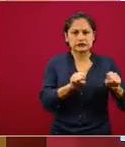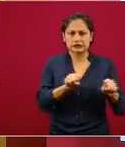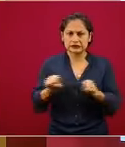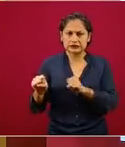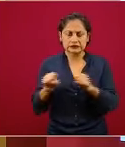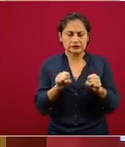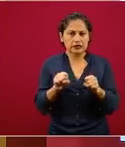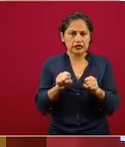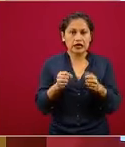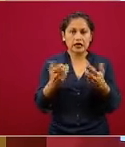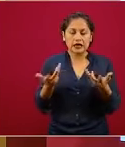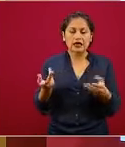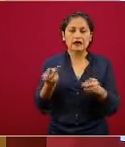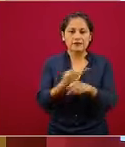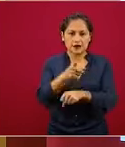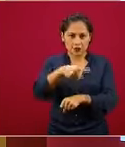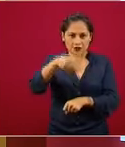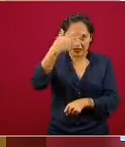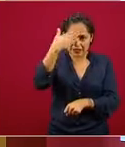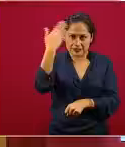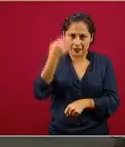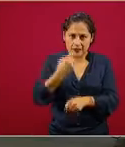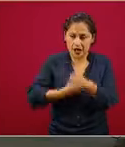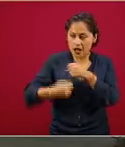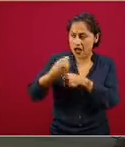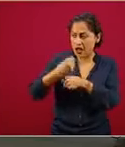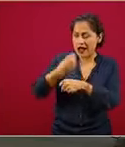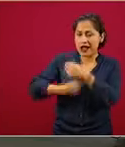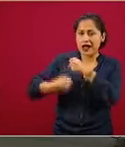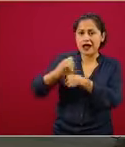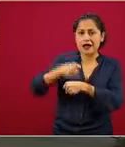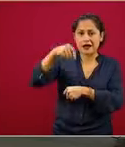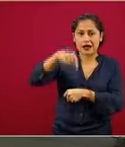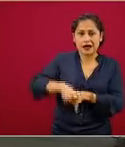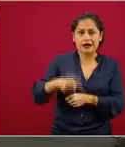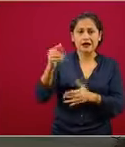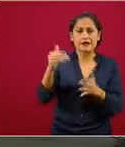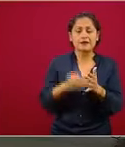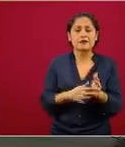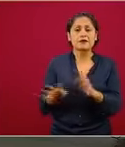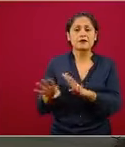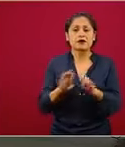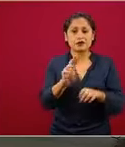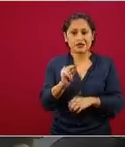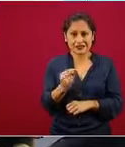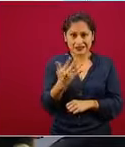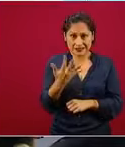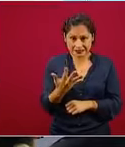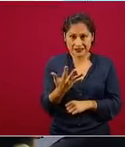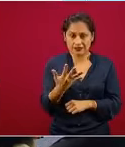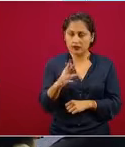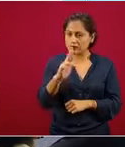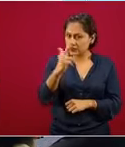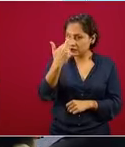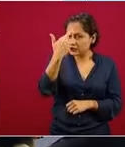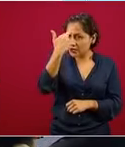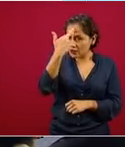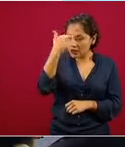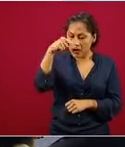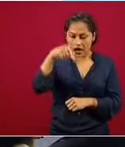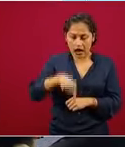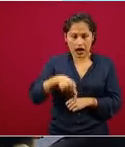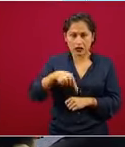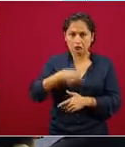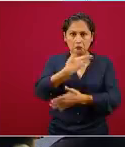Quien tiene suficientes años para haber vivido el terremoto de 1985 recordará que no estábamos acostumbrados a